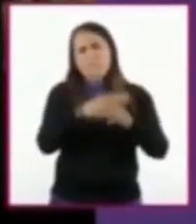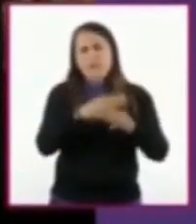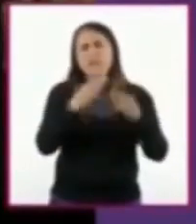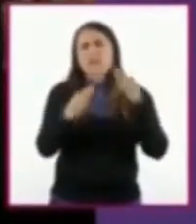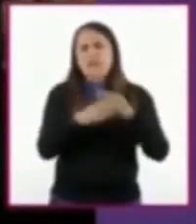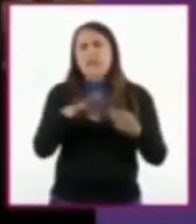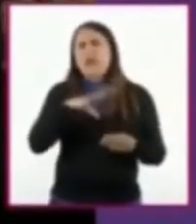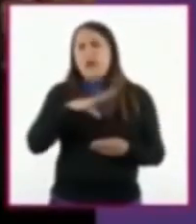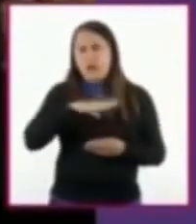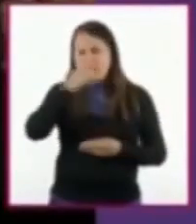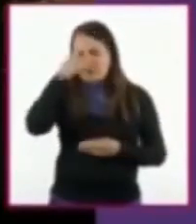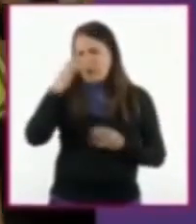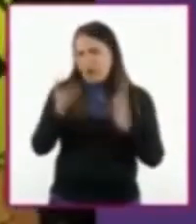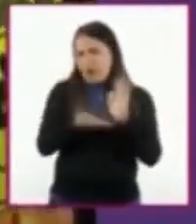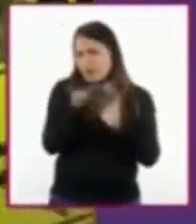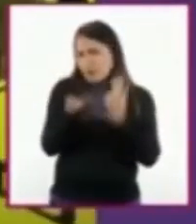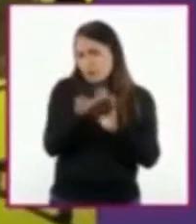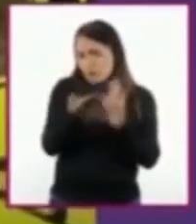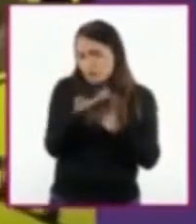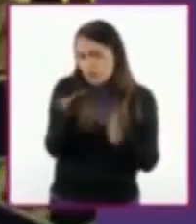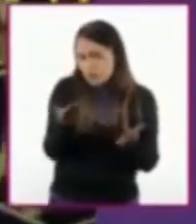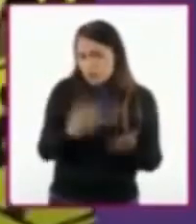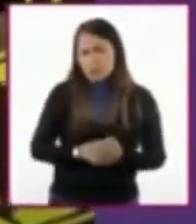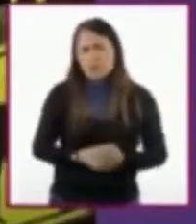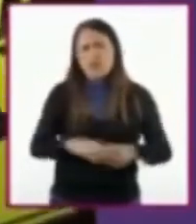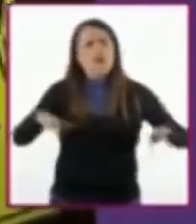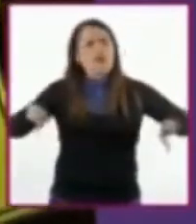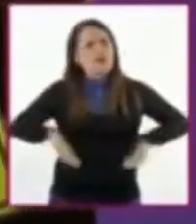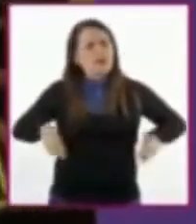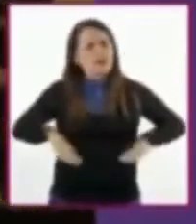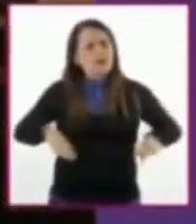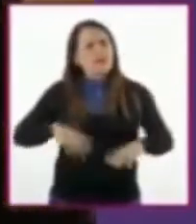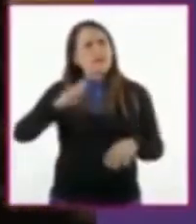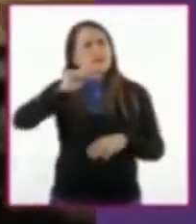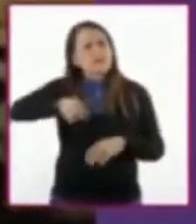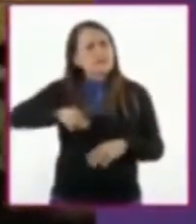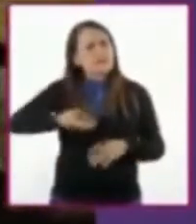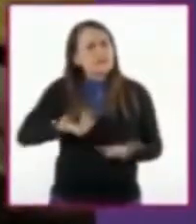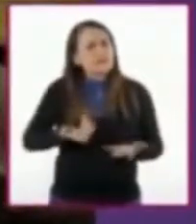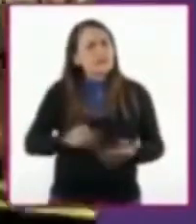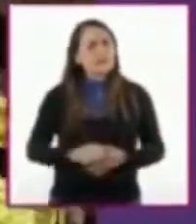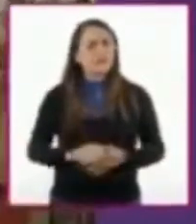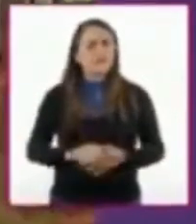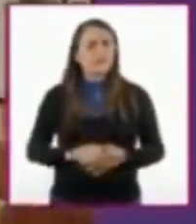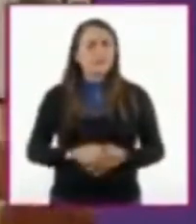la construcción? ¿Cuáles son sus características?